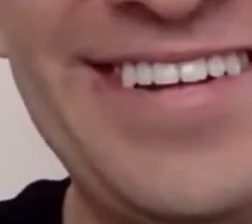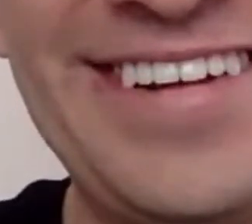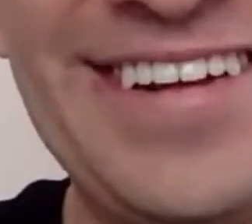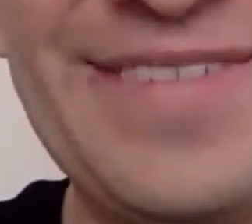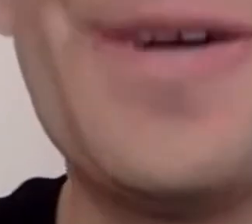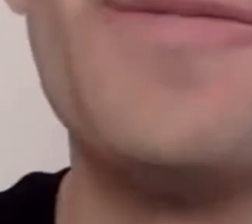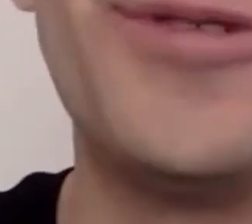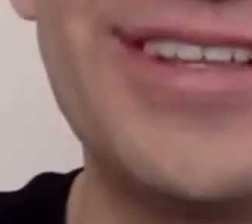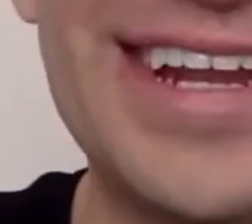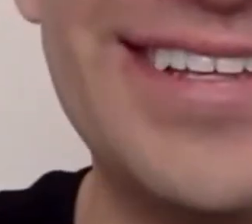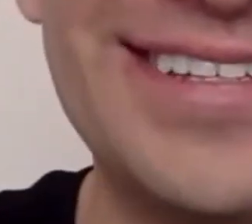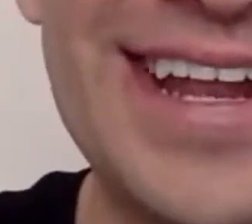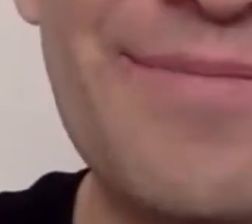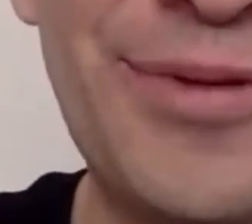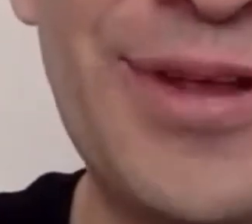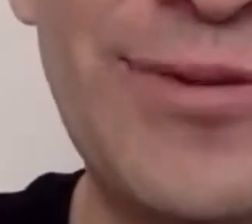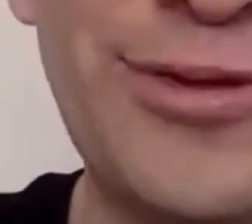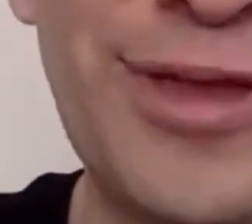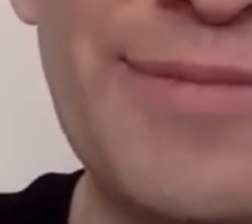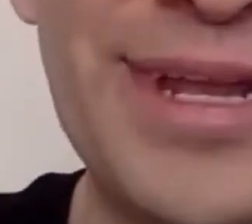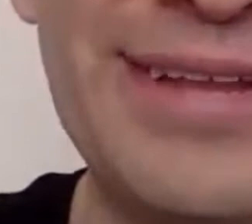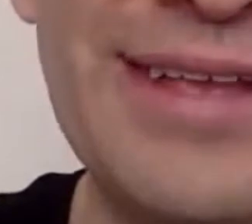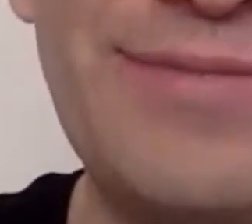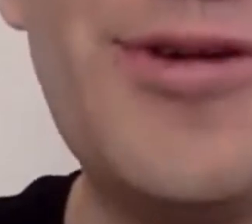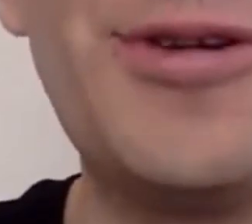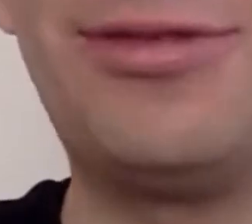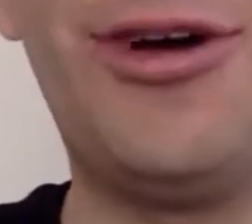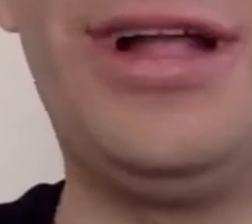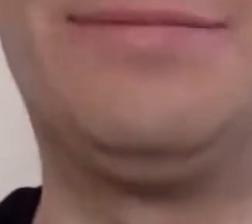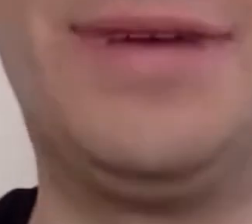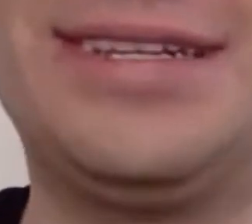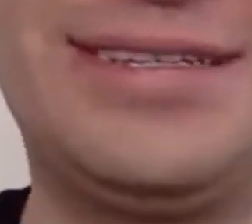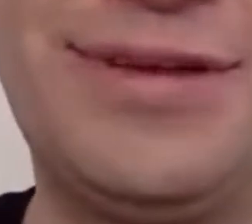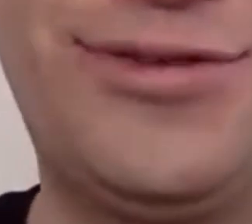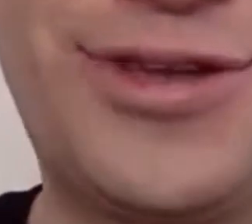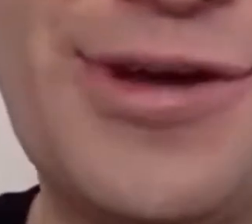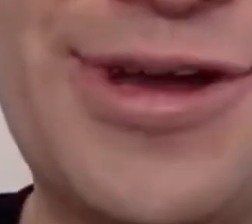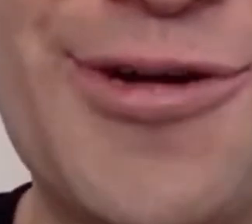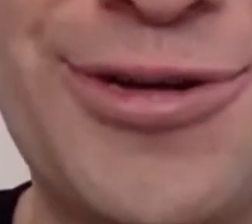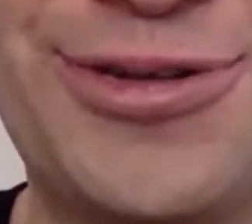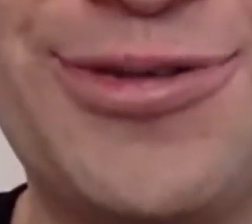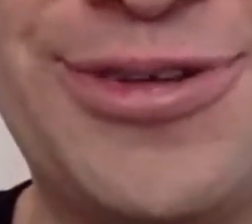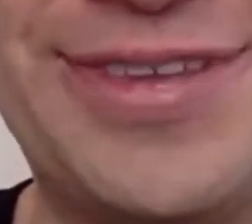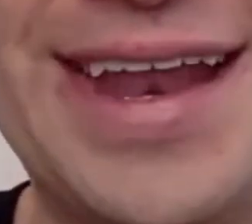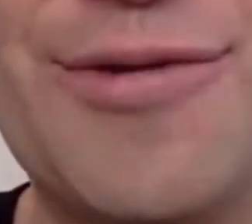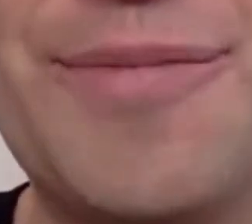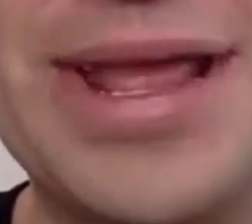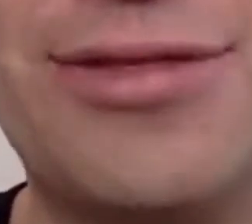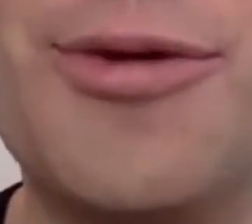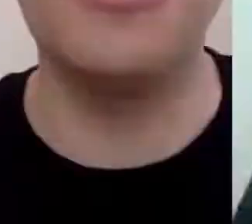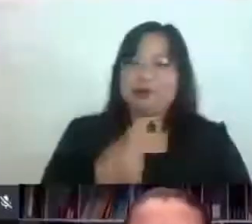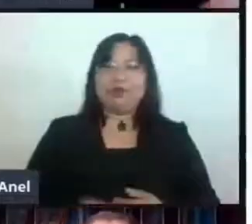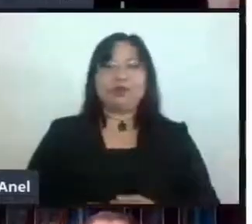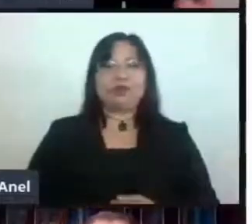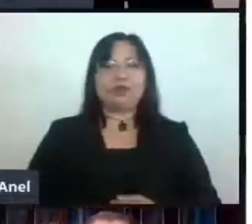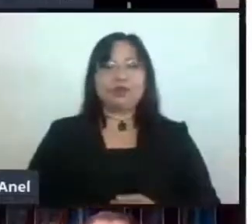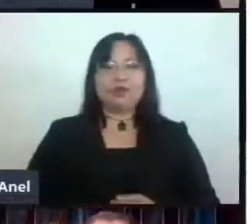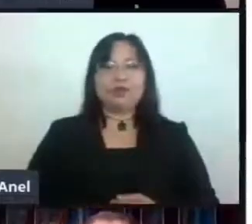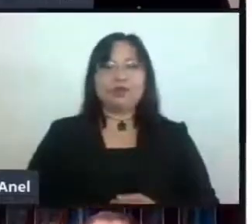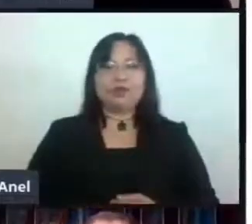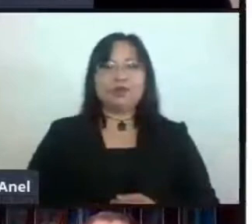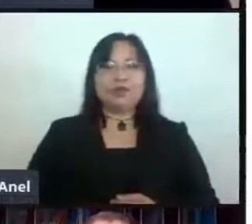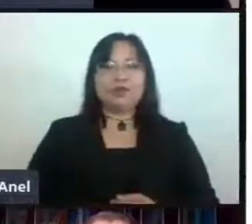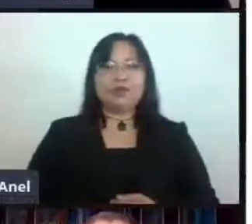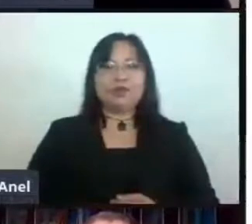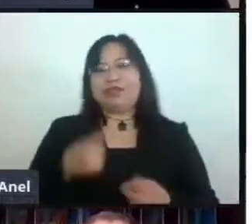Carlos, gracias. No, muchas gracias, Ale. Pues el gusto también es mío y de todas las maestras y maestros que hoy nos están acompañando. Y bueno, también